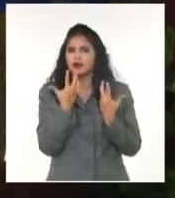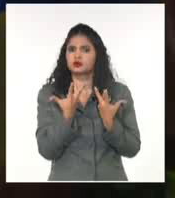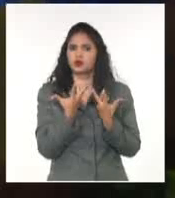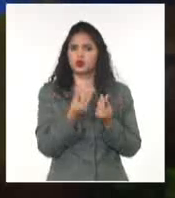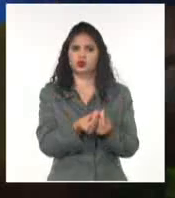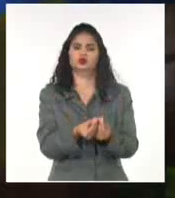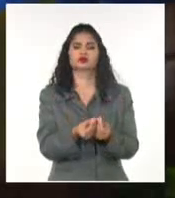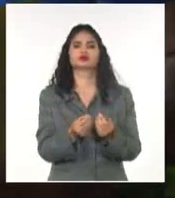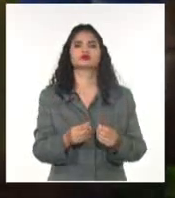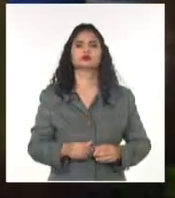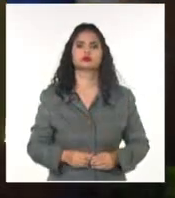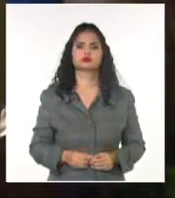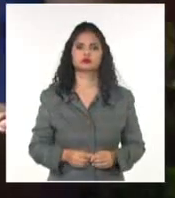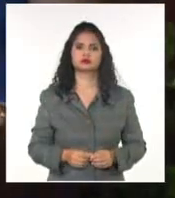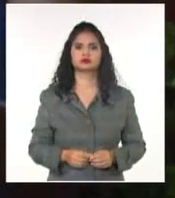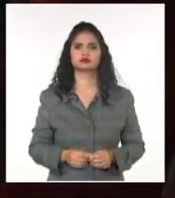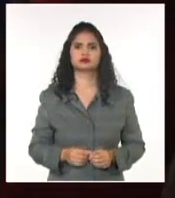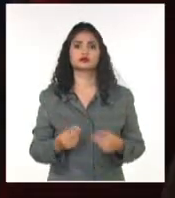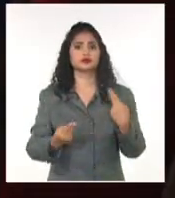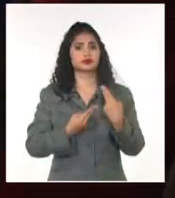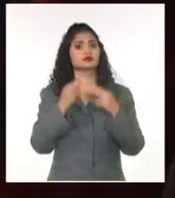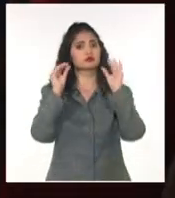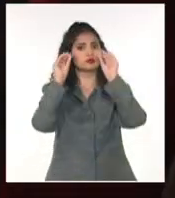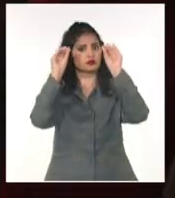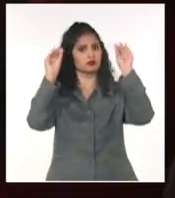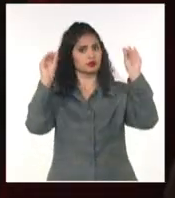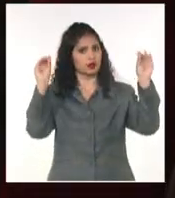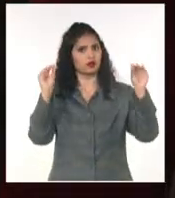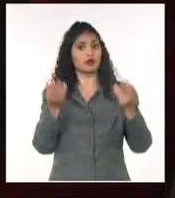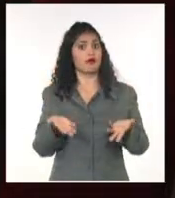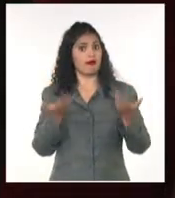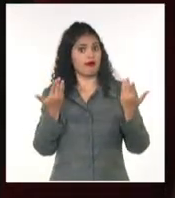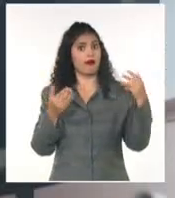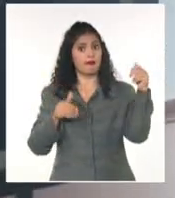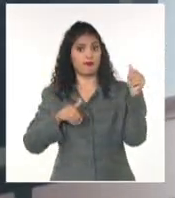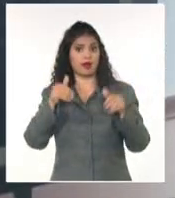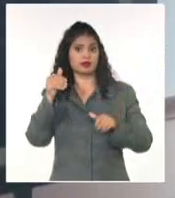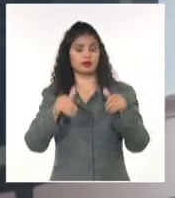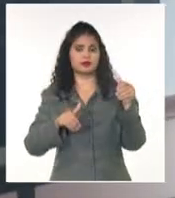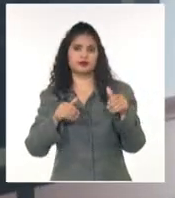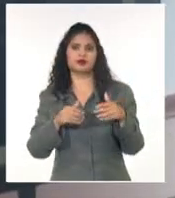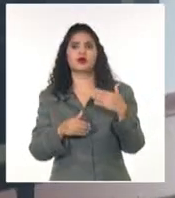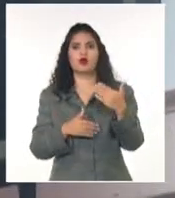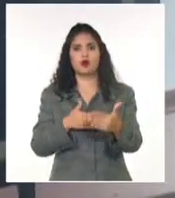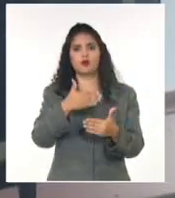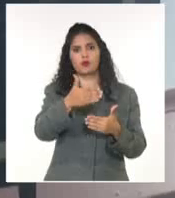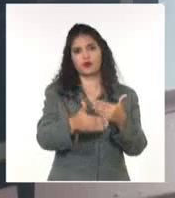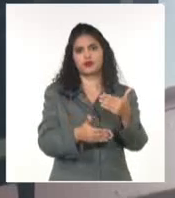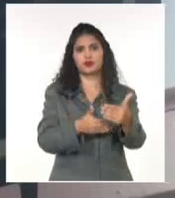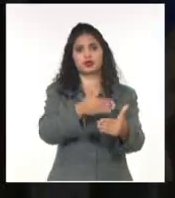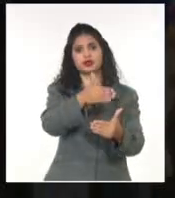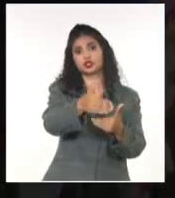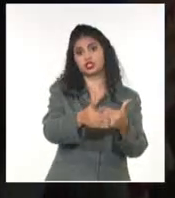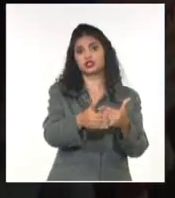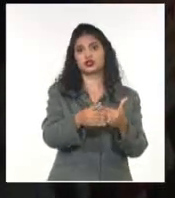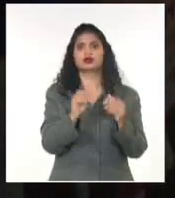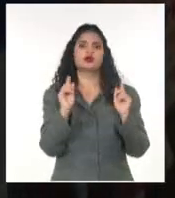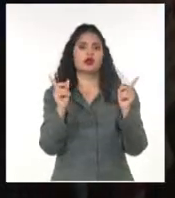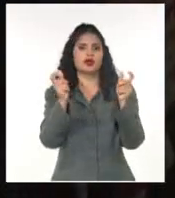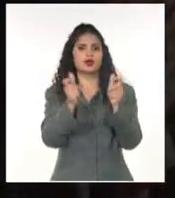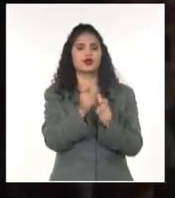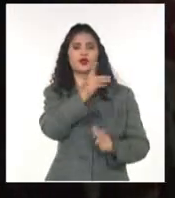las localidades se realizó un llamado a la participación en el proceso de rendición de cuenta del delegado a